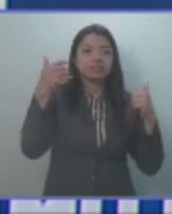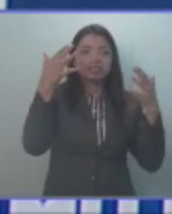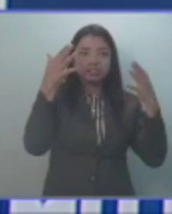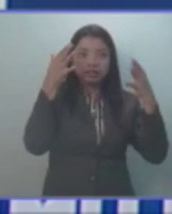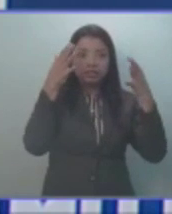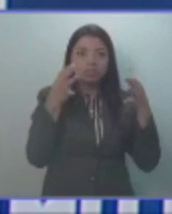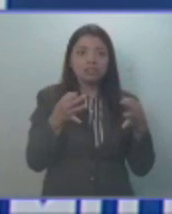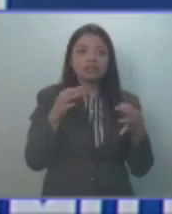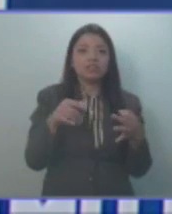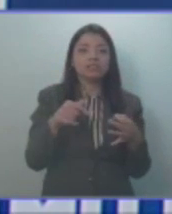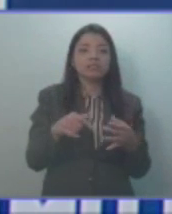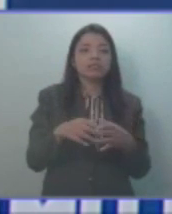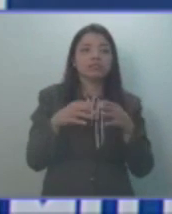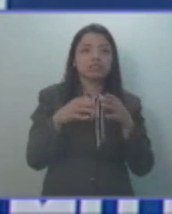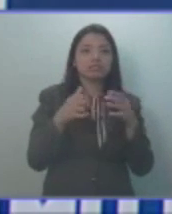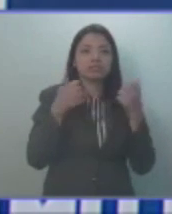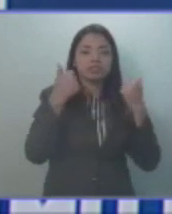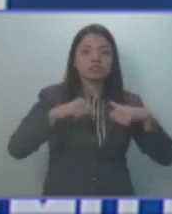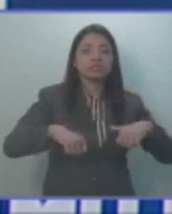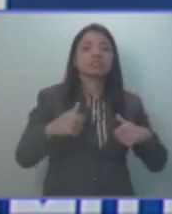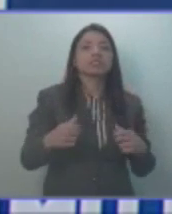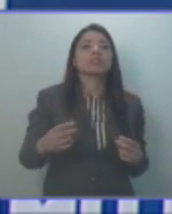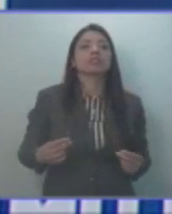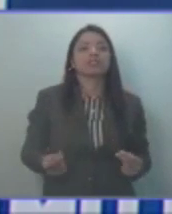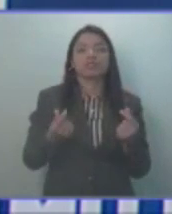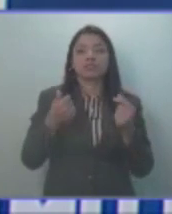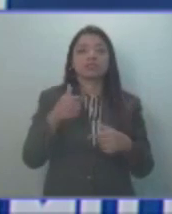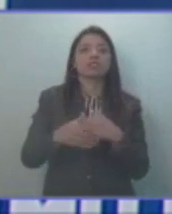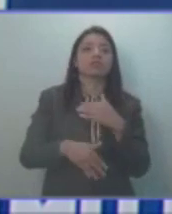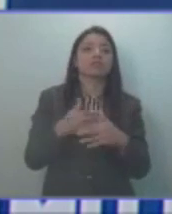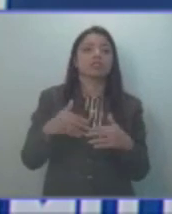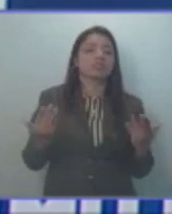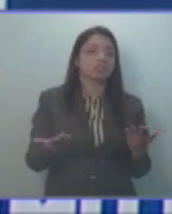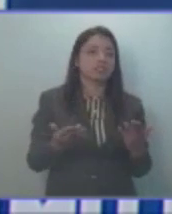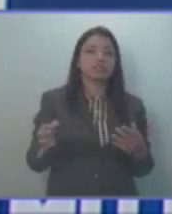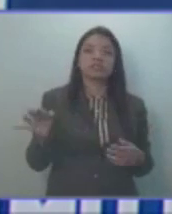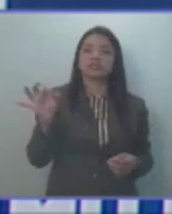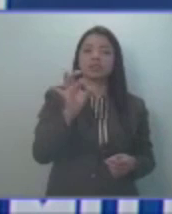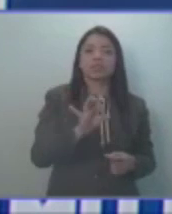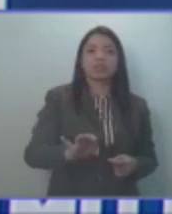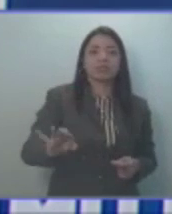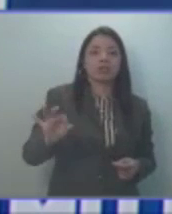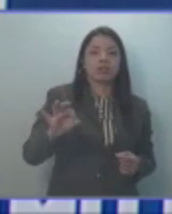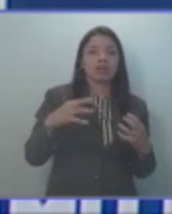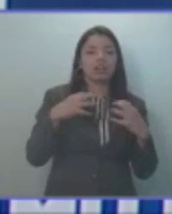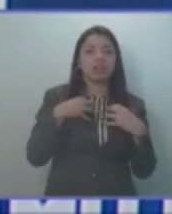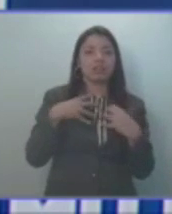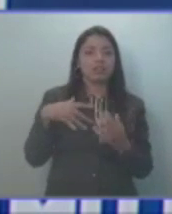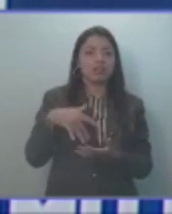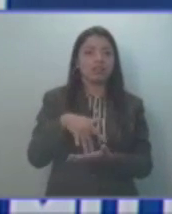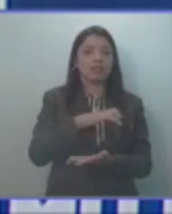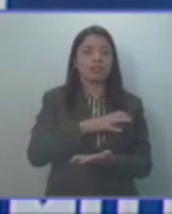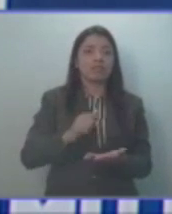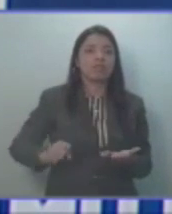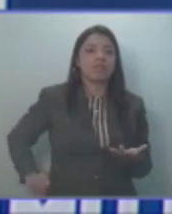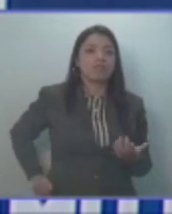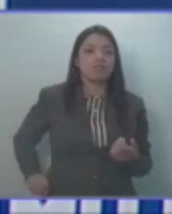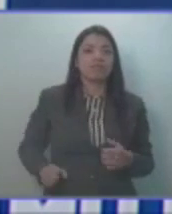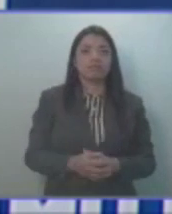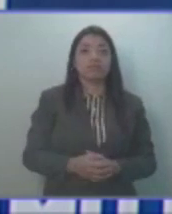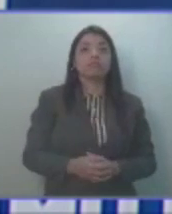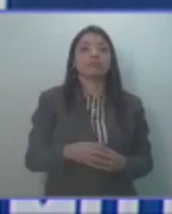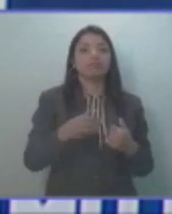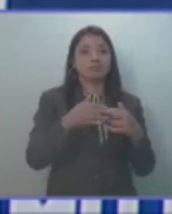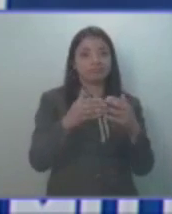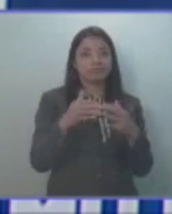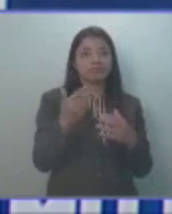que viene a facilitar y hacer una mejor calidad de vida para los salvadoreños hay